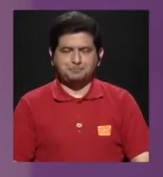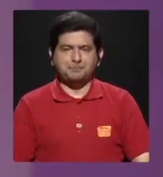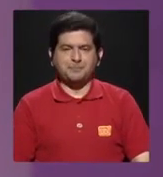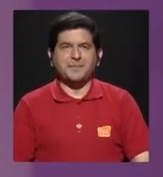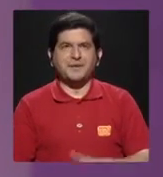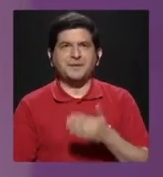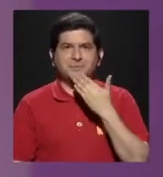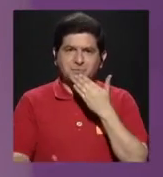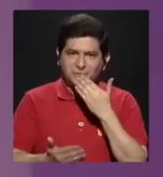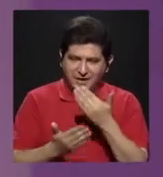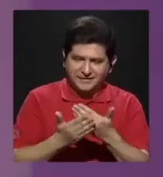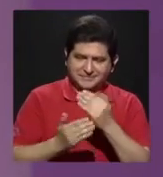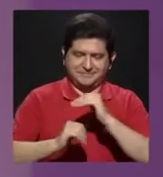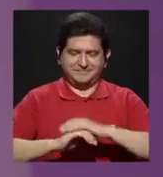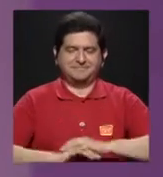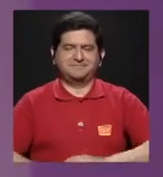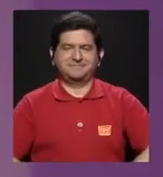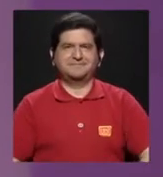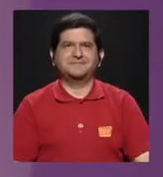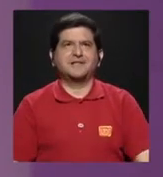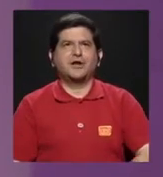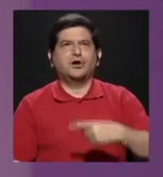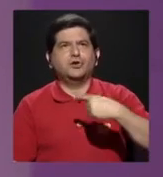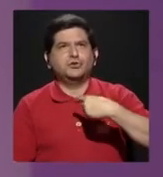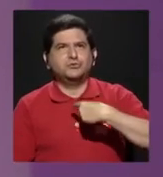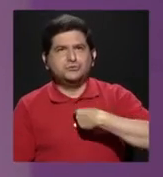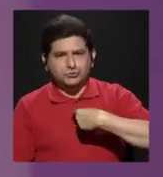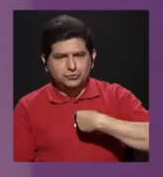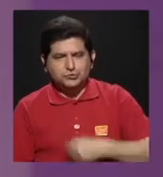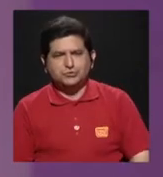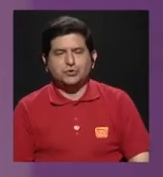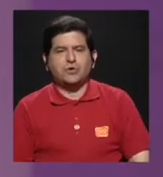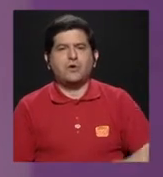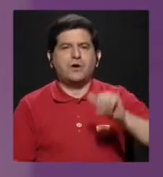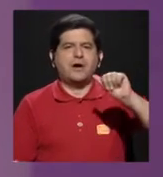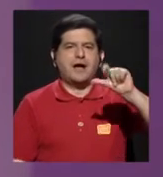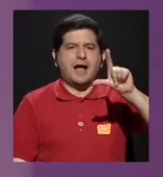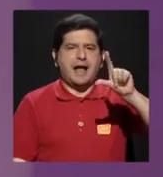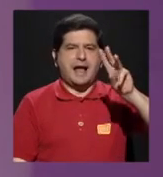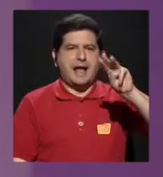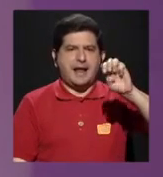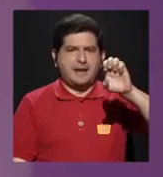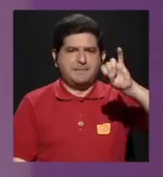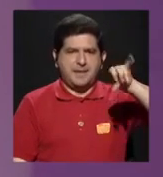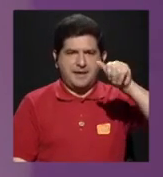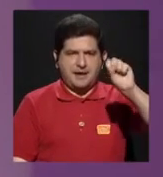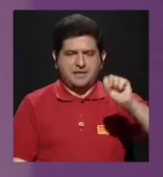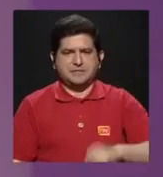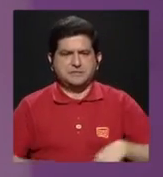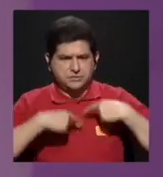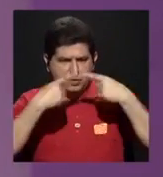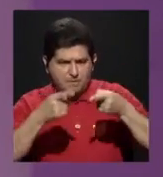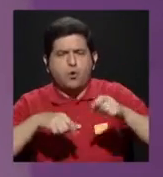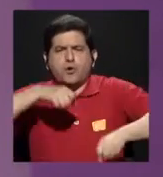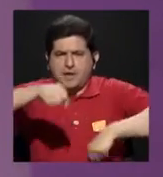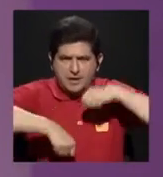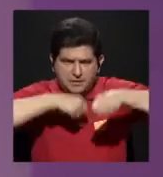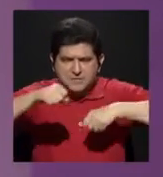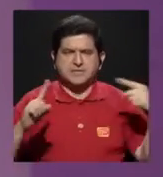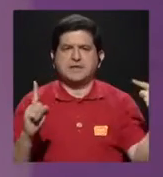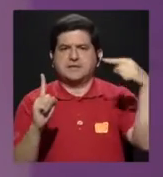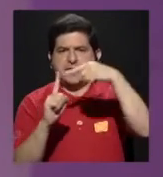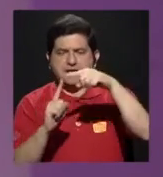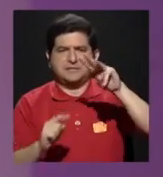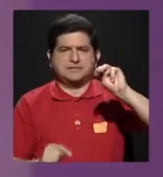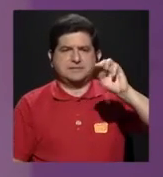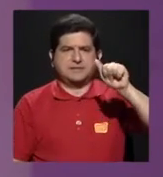Buenas tardes. Yo me dedico a sacar almejas, viajo al manglar en bicicleta,